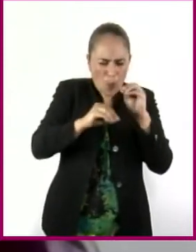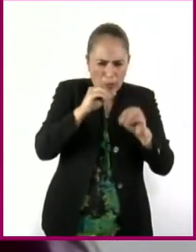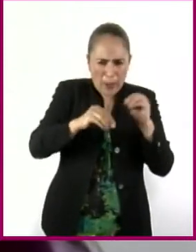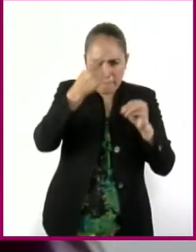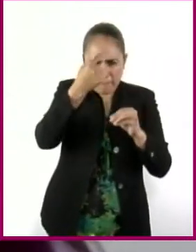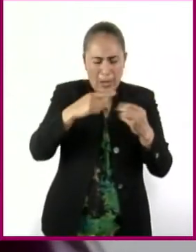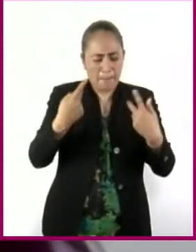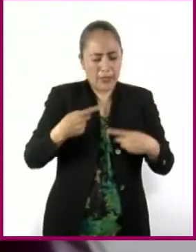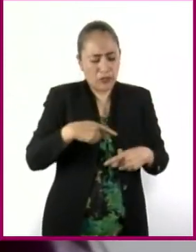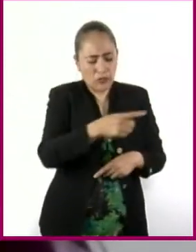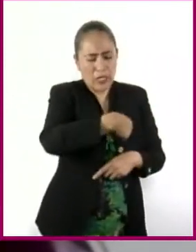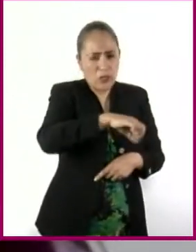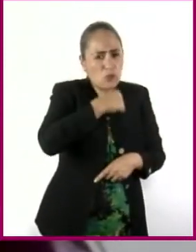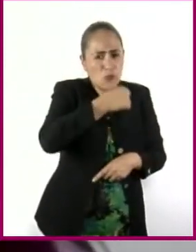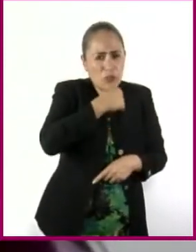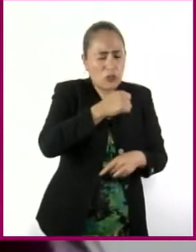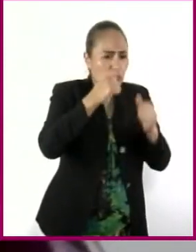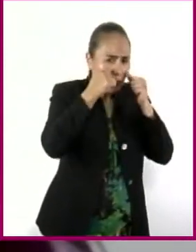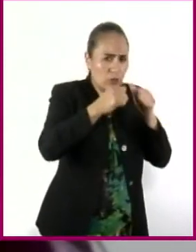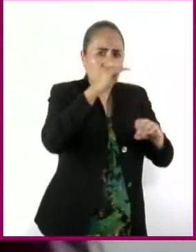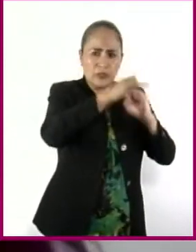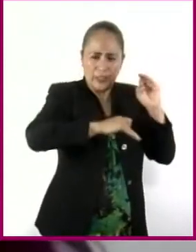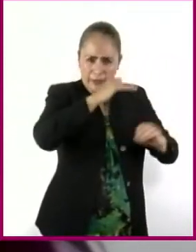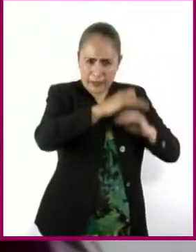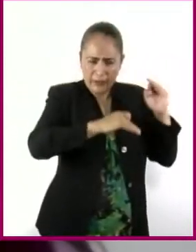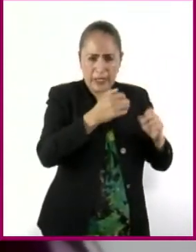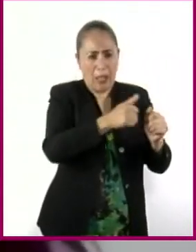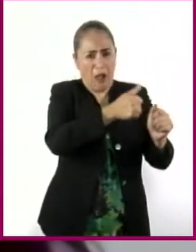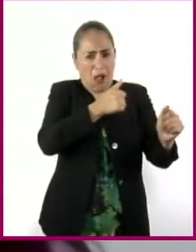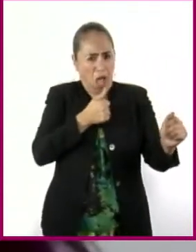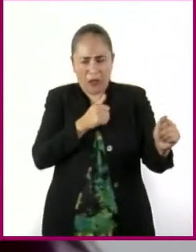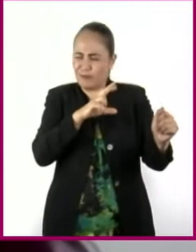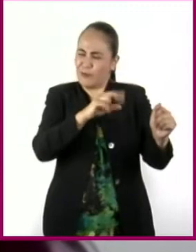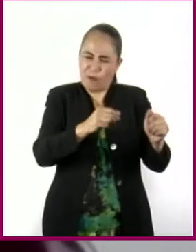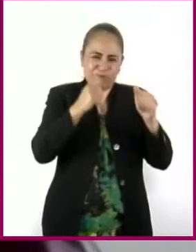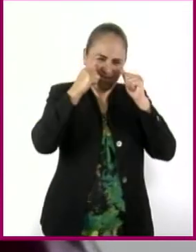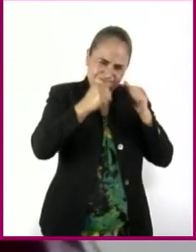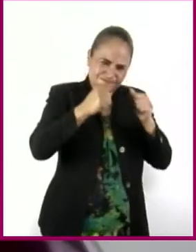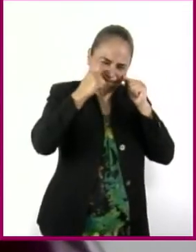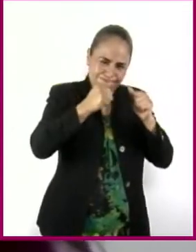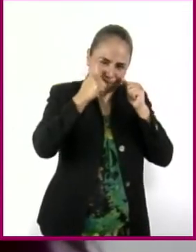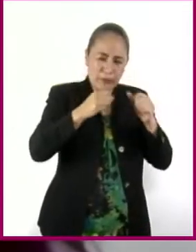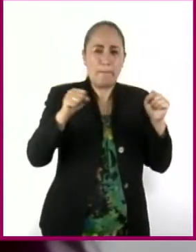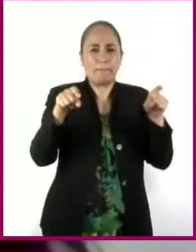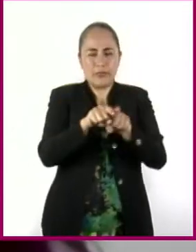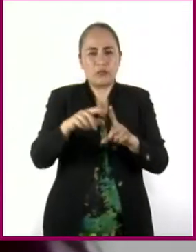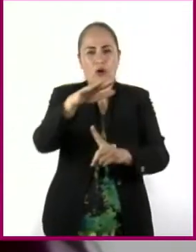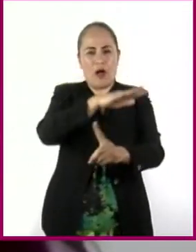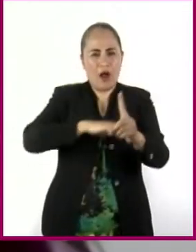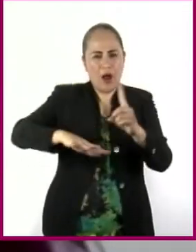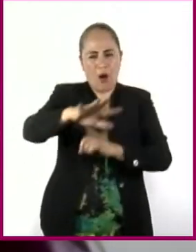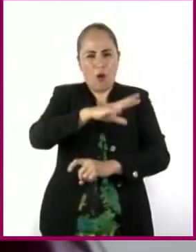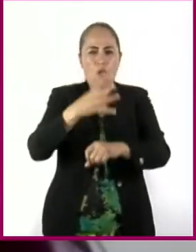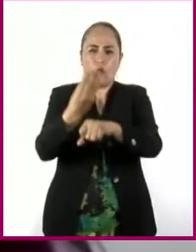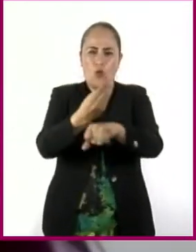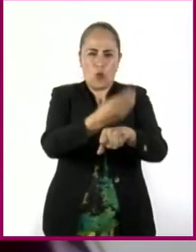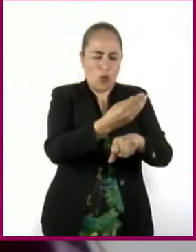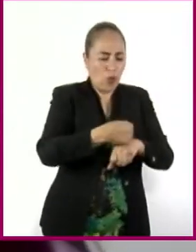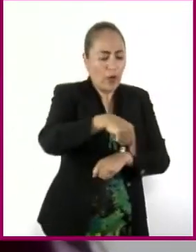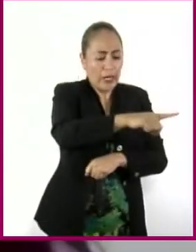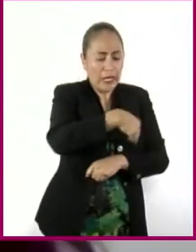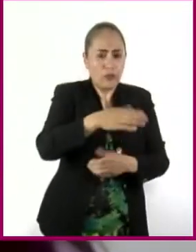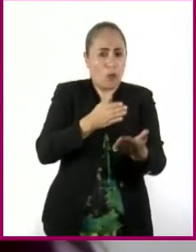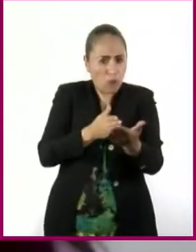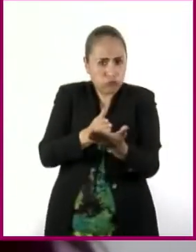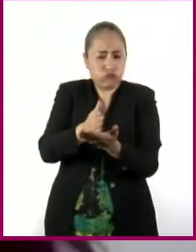a la población mayor, atender esos rezagos, pero también a generar entornos accesibles y favorables para la